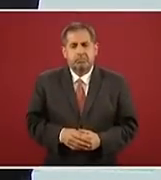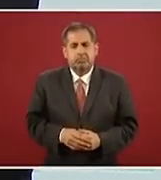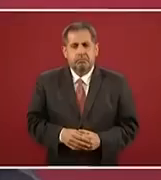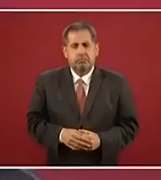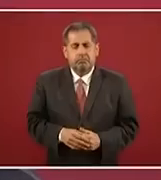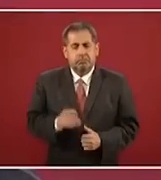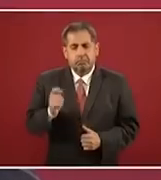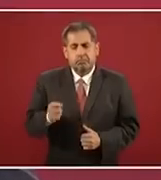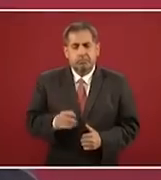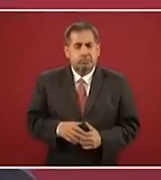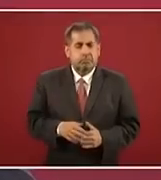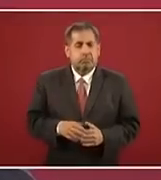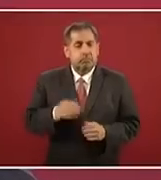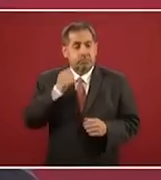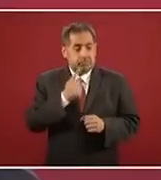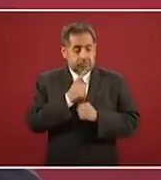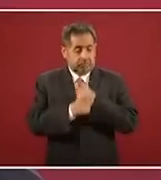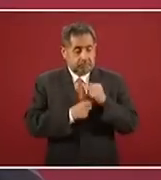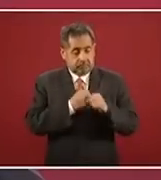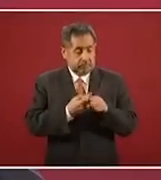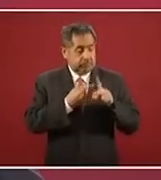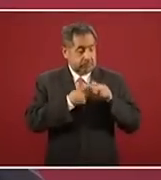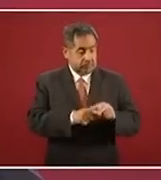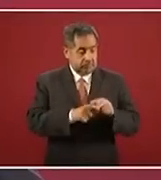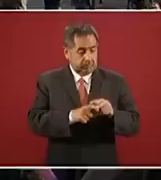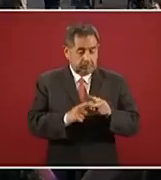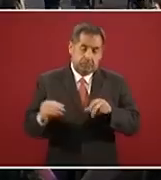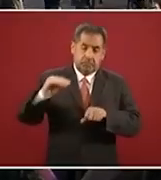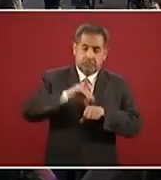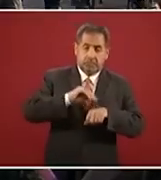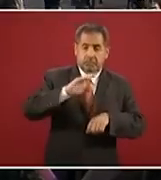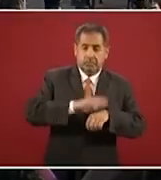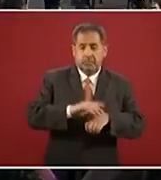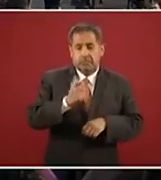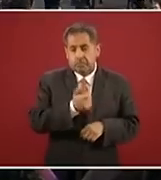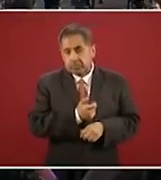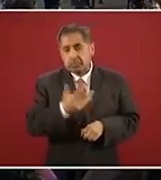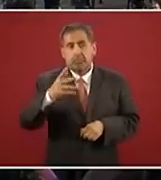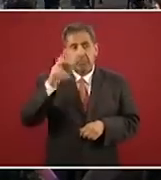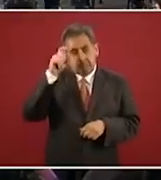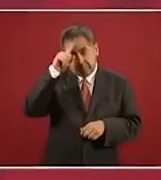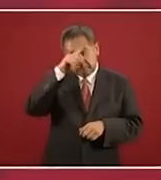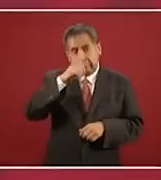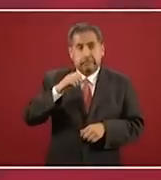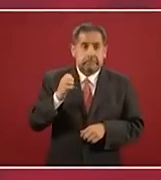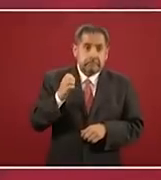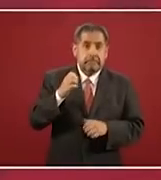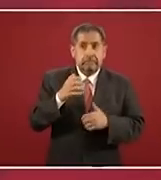que entrara el nuevo año y la 'cuesta de enero'